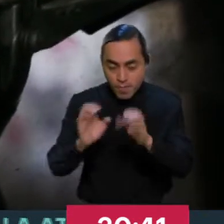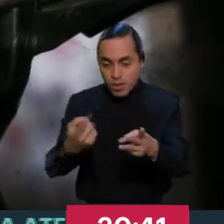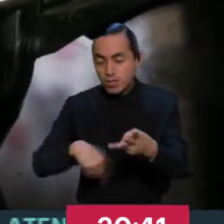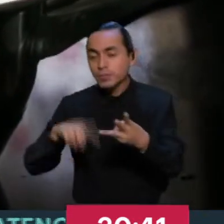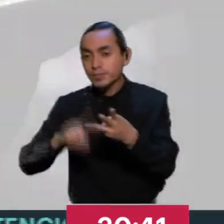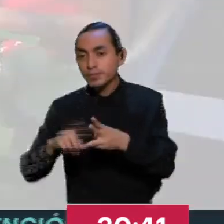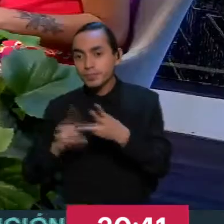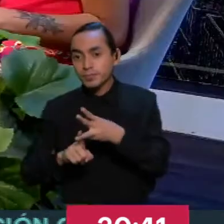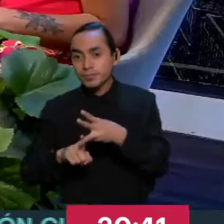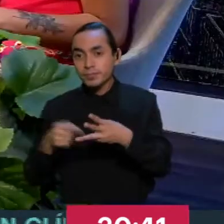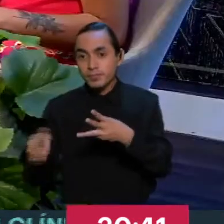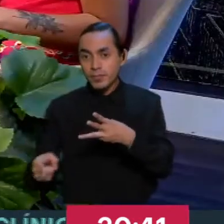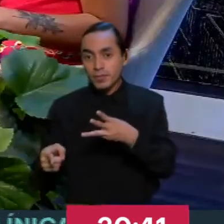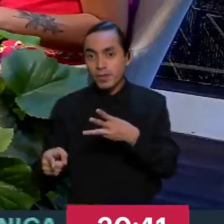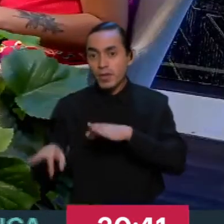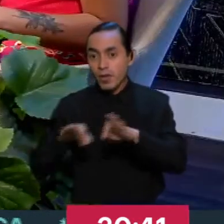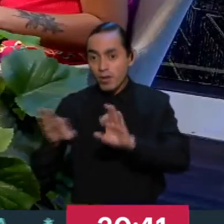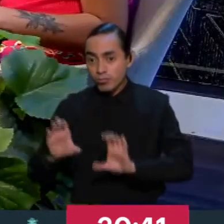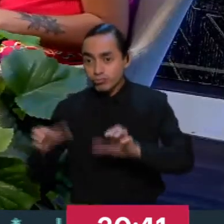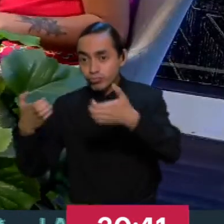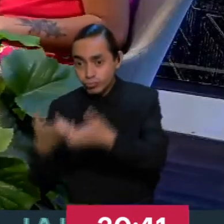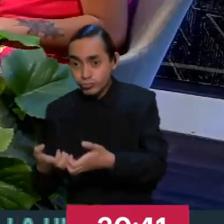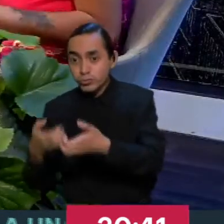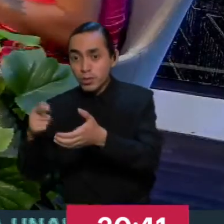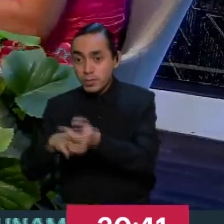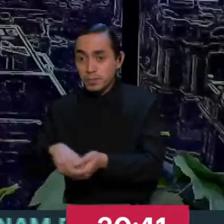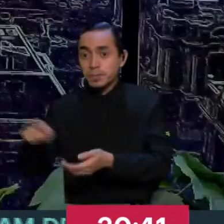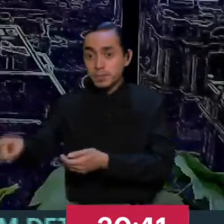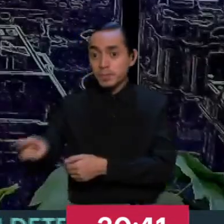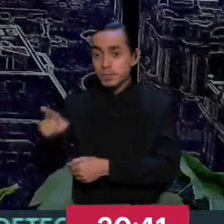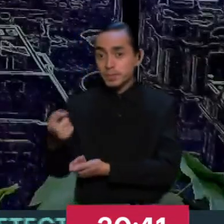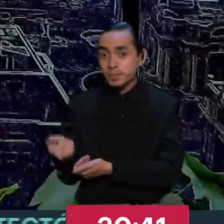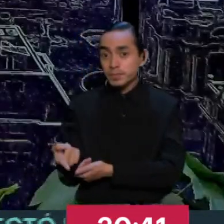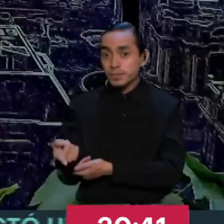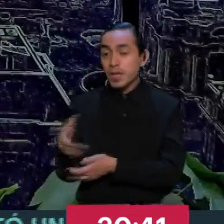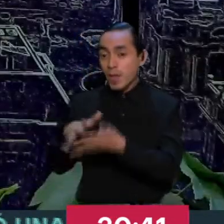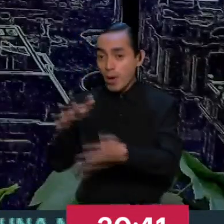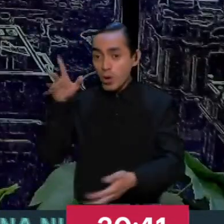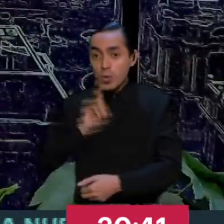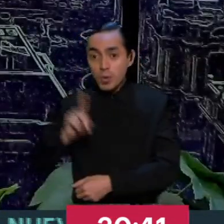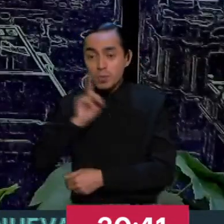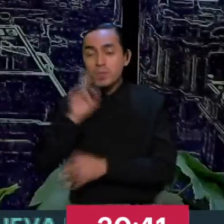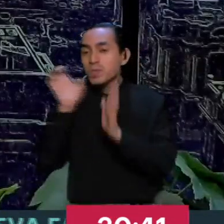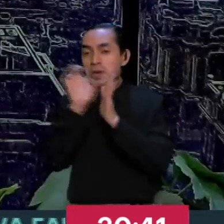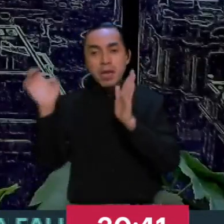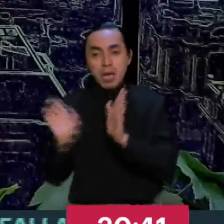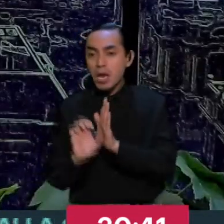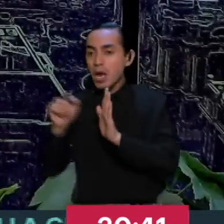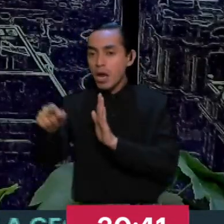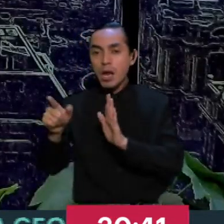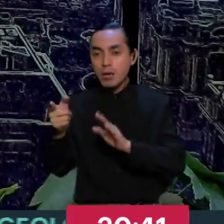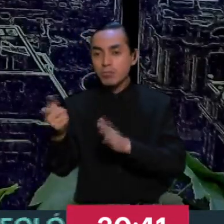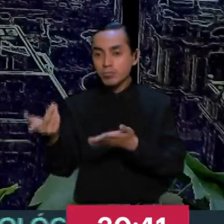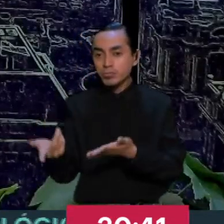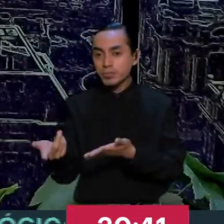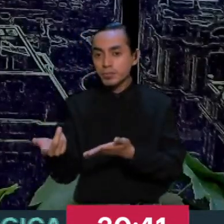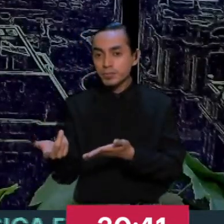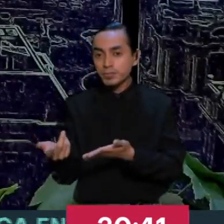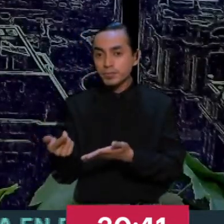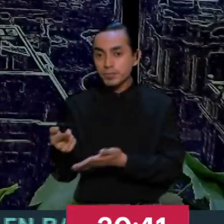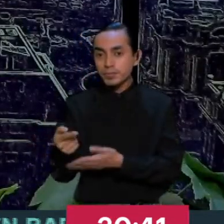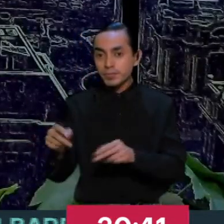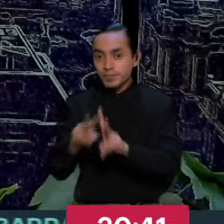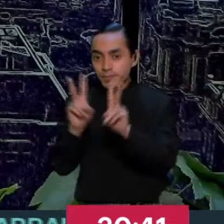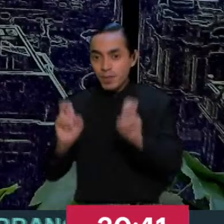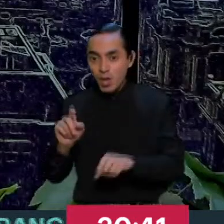trabajo comunitario generalmente está gestionado por las mujeres. El ejemplo más sencillo de esto y que se puede ver es el caso del